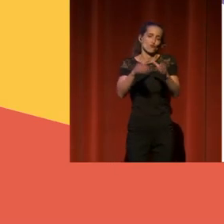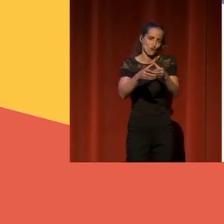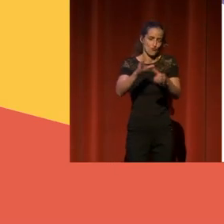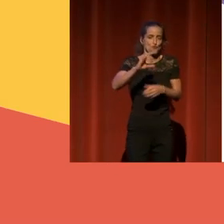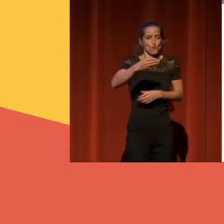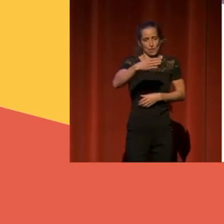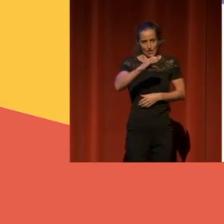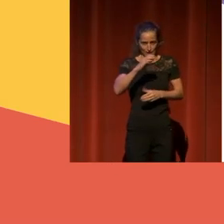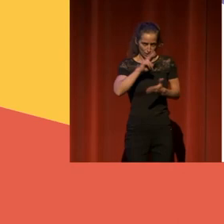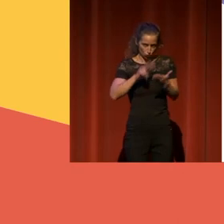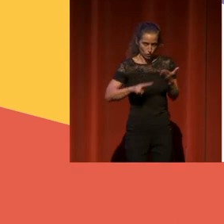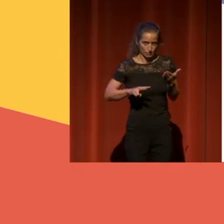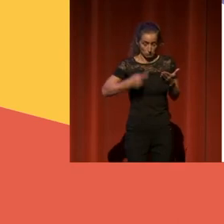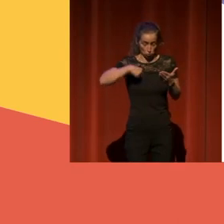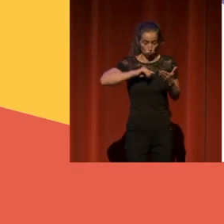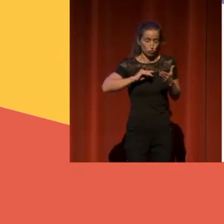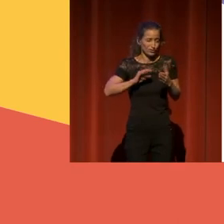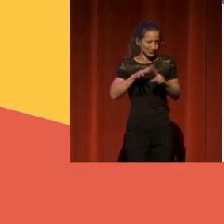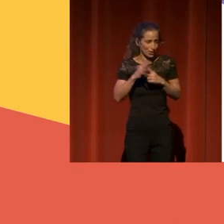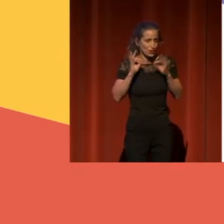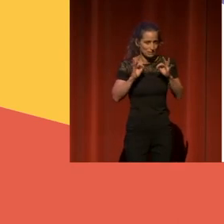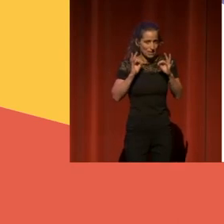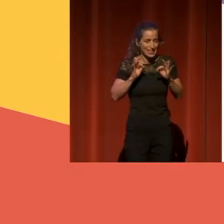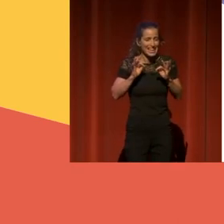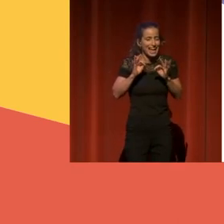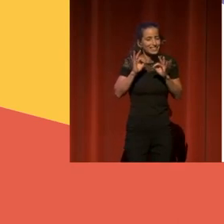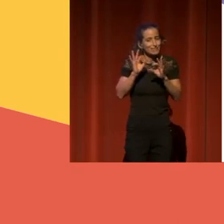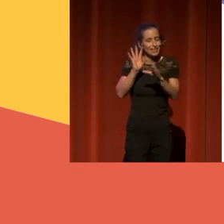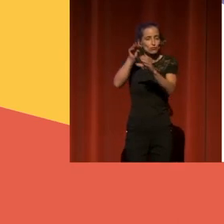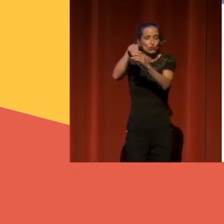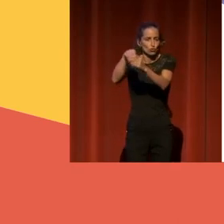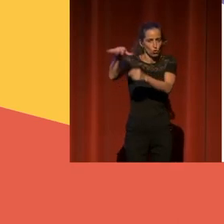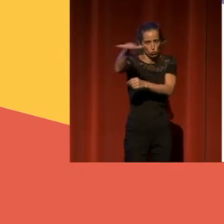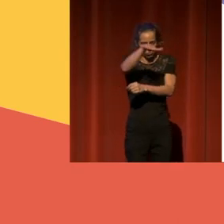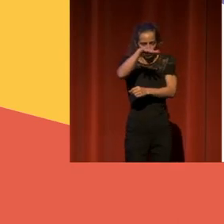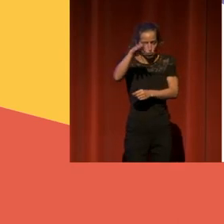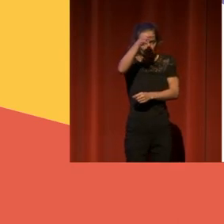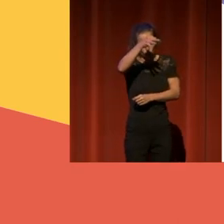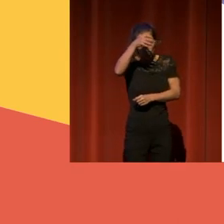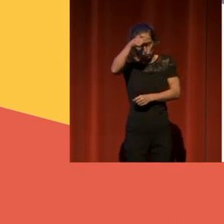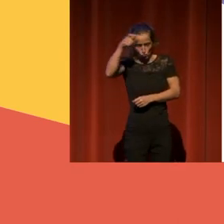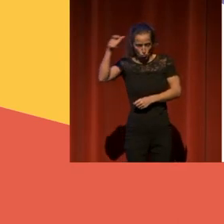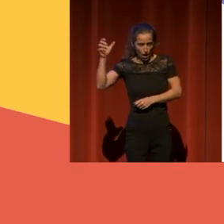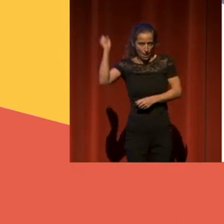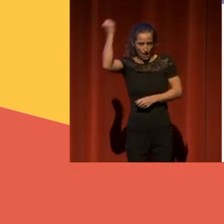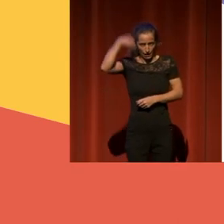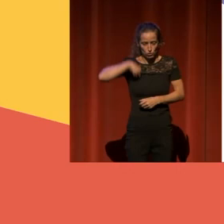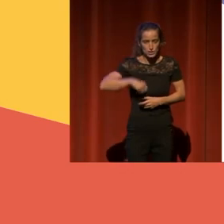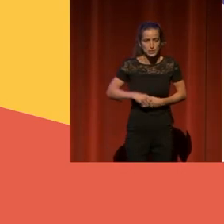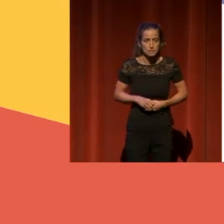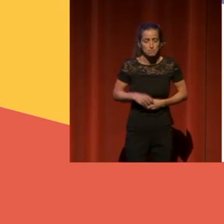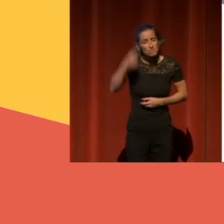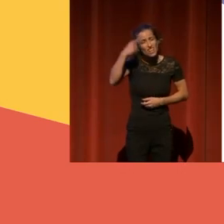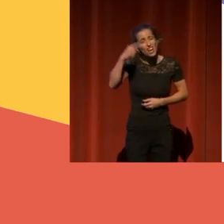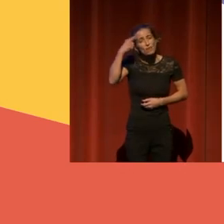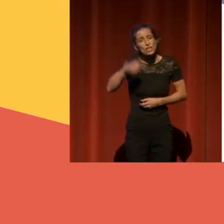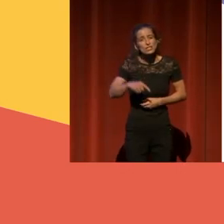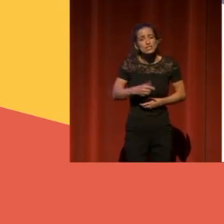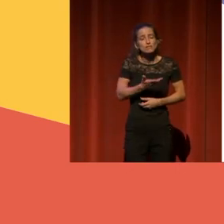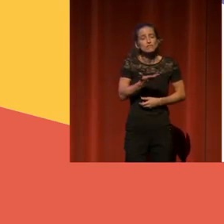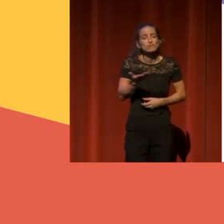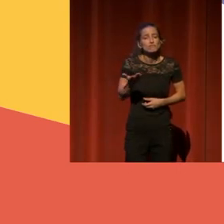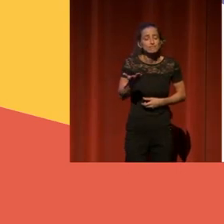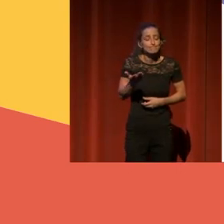lo concretamos en el entorno rural aragonés. Como sabéis, los clubes de lectura son